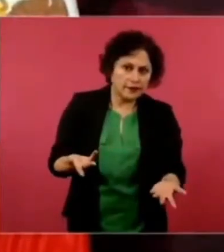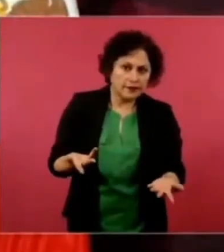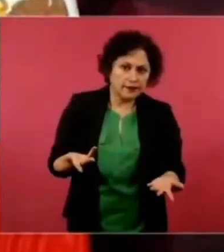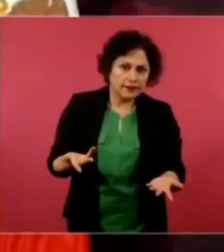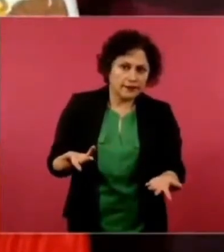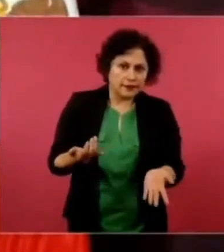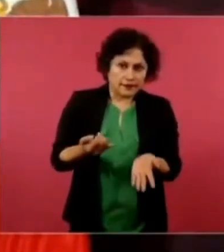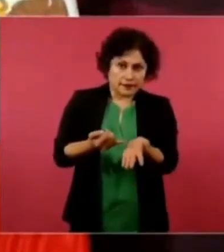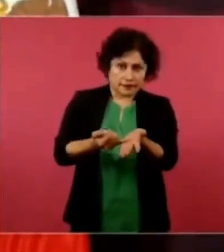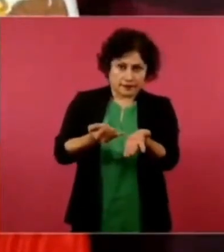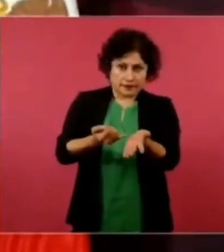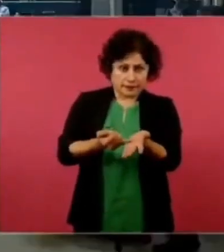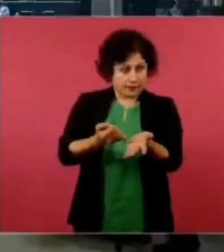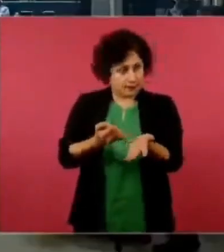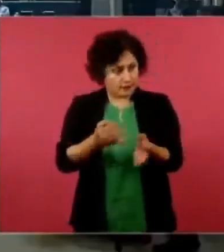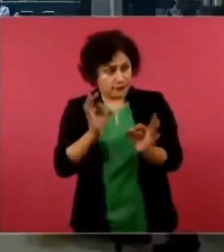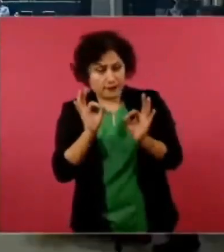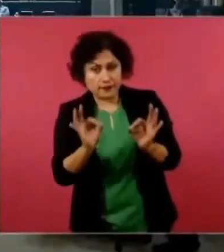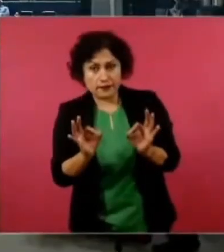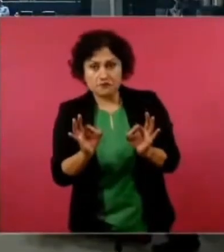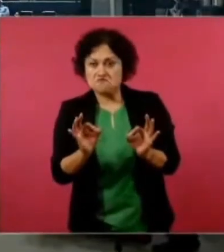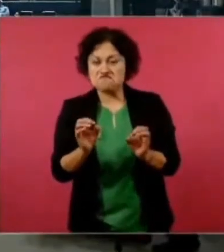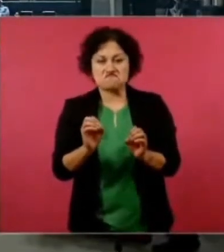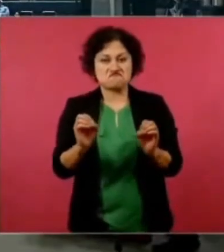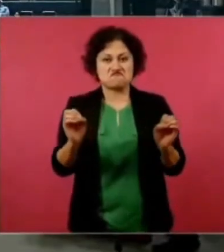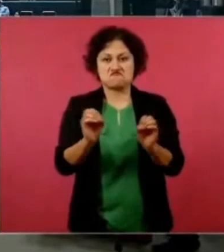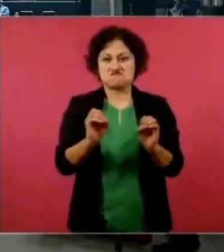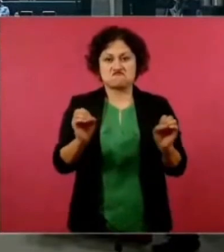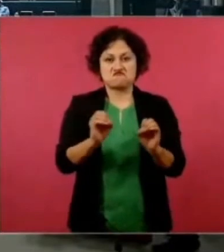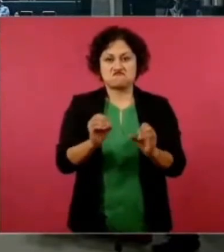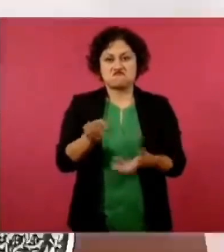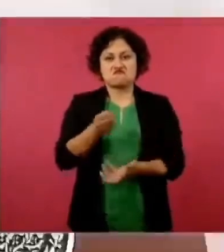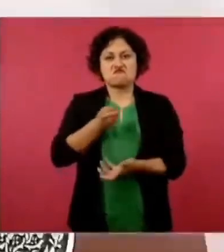sino debajo de la mesa, en maletas,